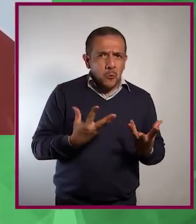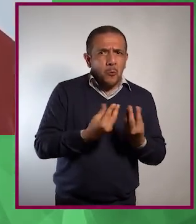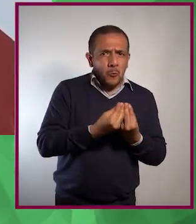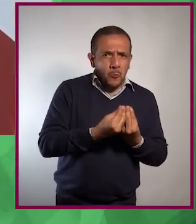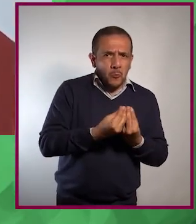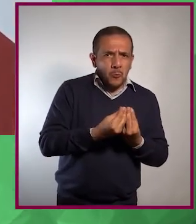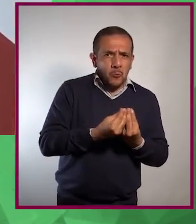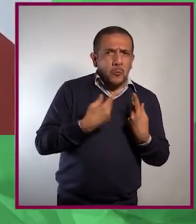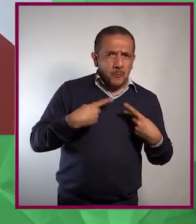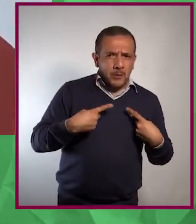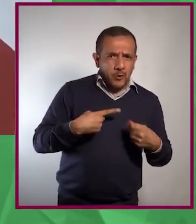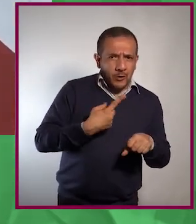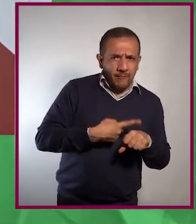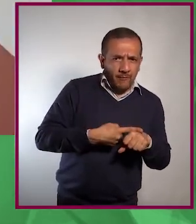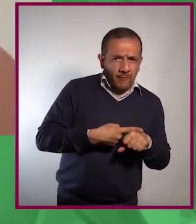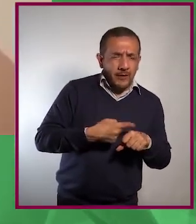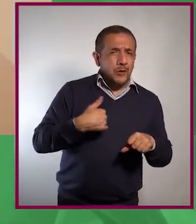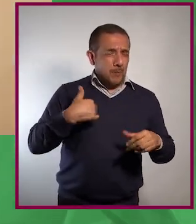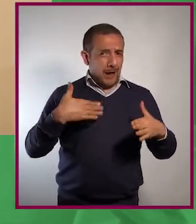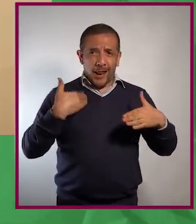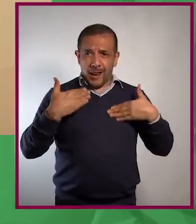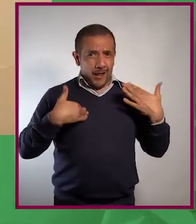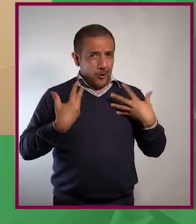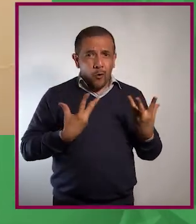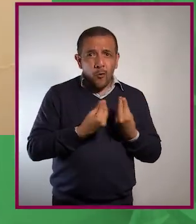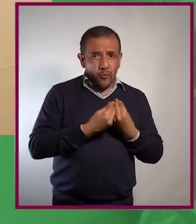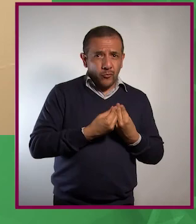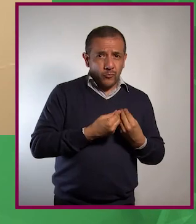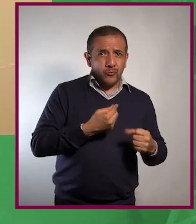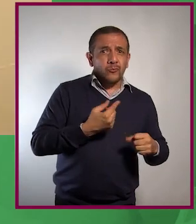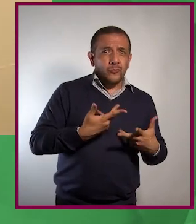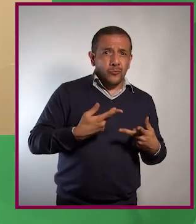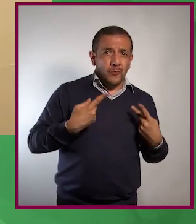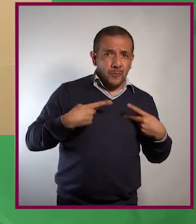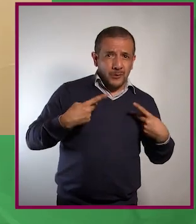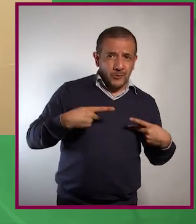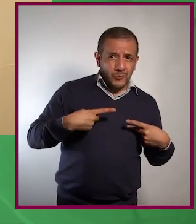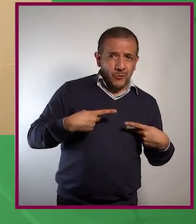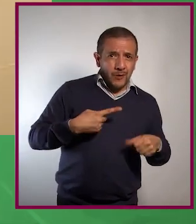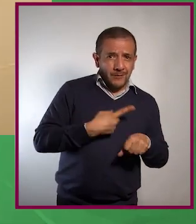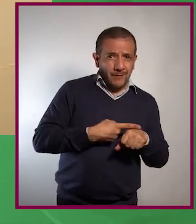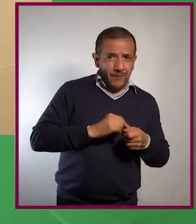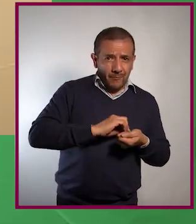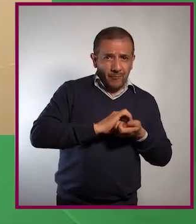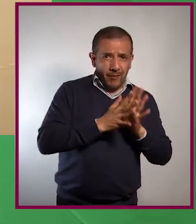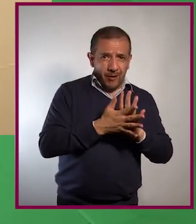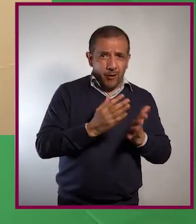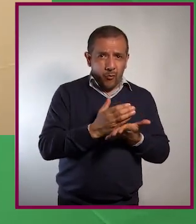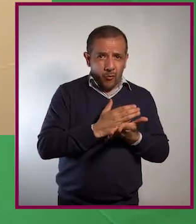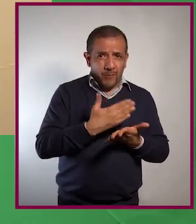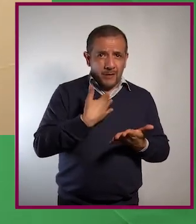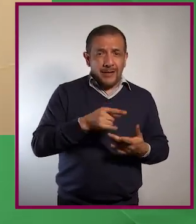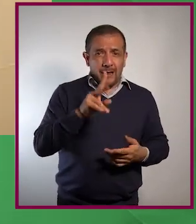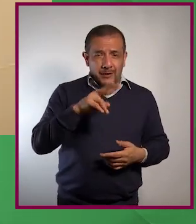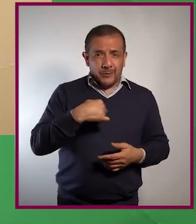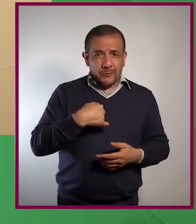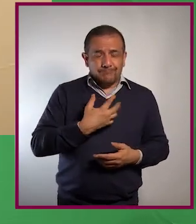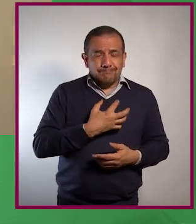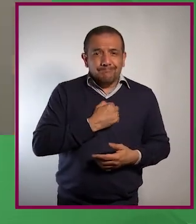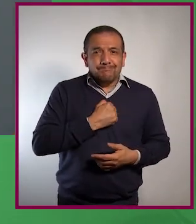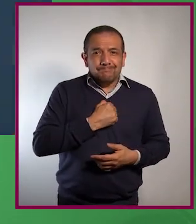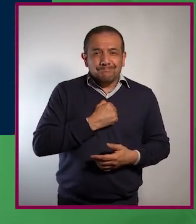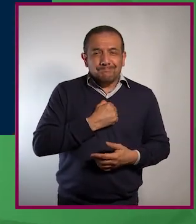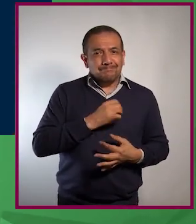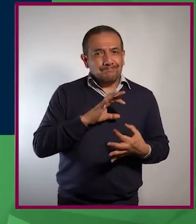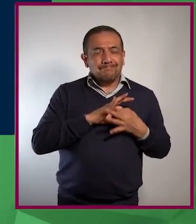pero también he reído con mis pacientes y me ha alegrado infinitamente cuando ya se van de alta, ¿no? Entonces es algo que siempre voy a guardar.